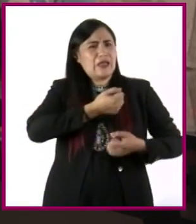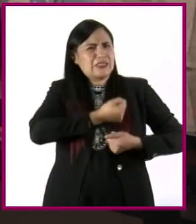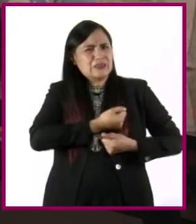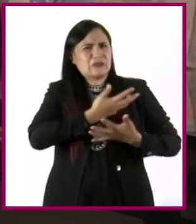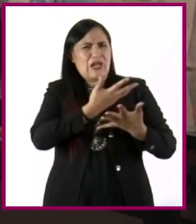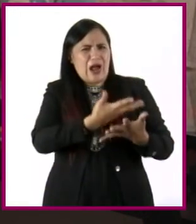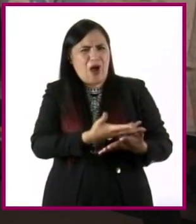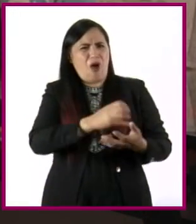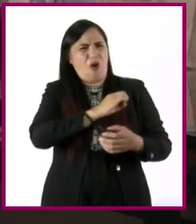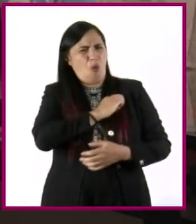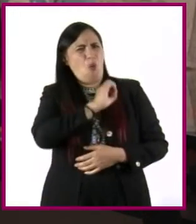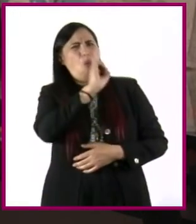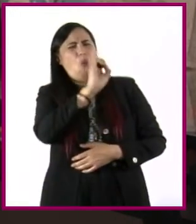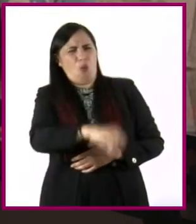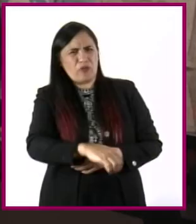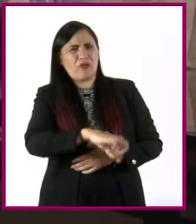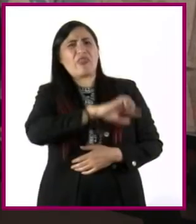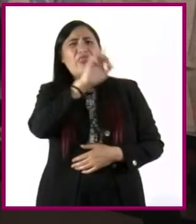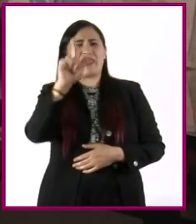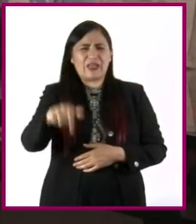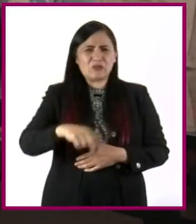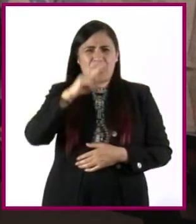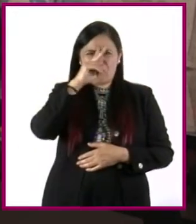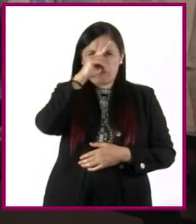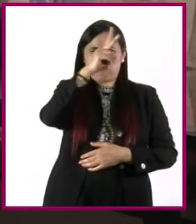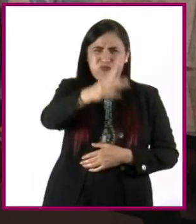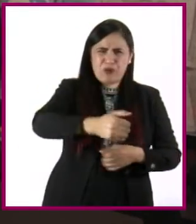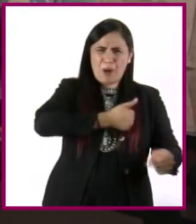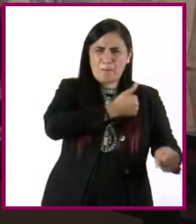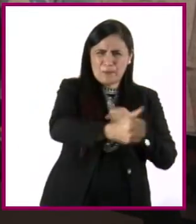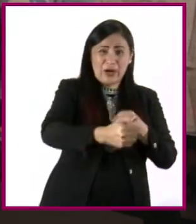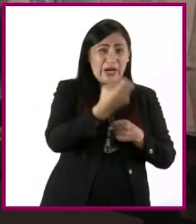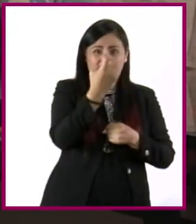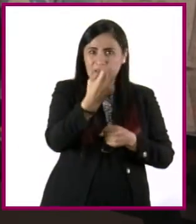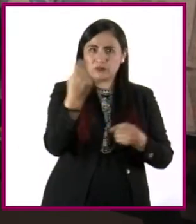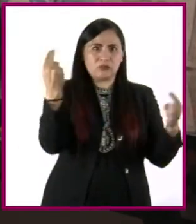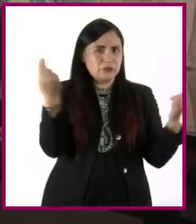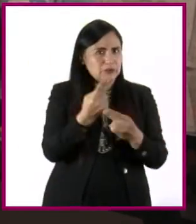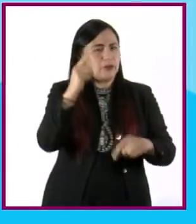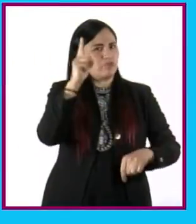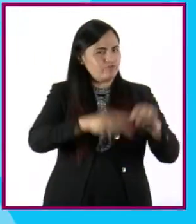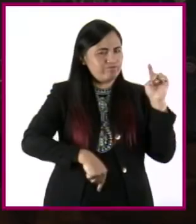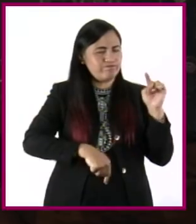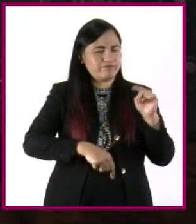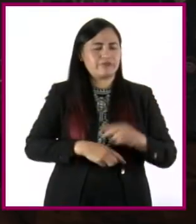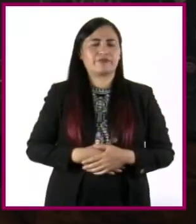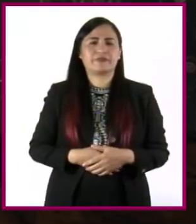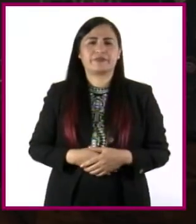odio genera formas de violencia que urge erradicar. ¡Ya!